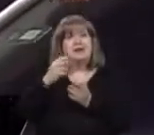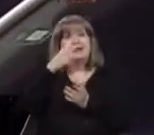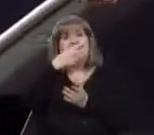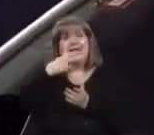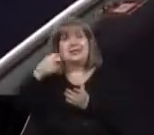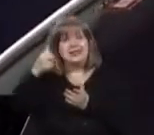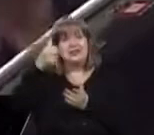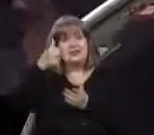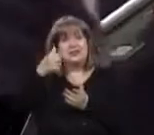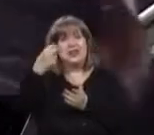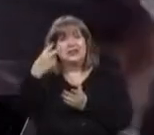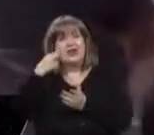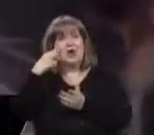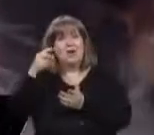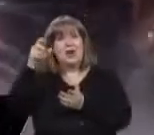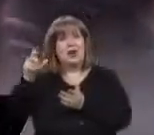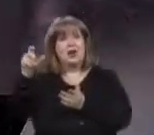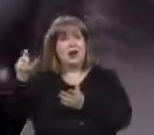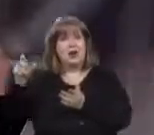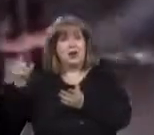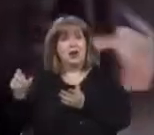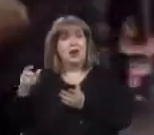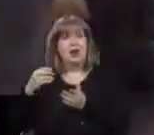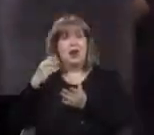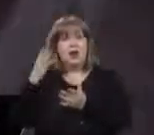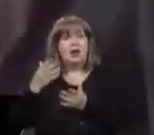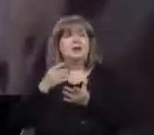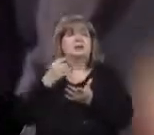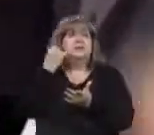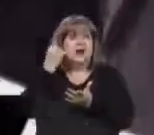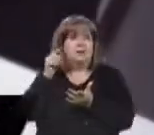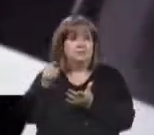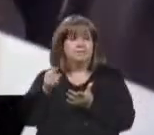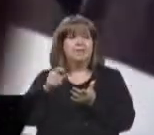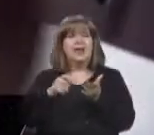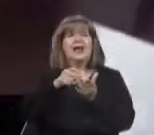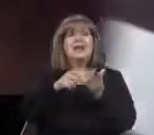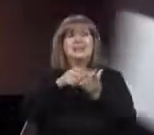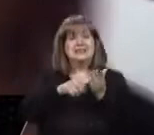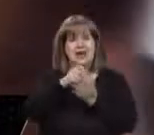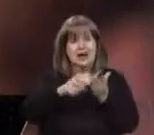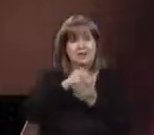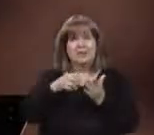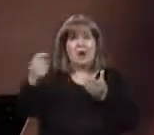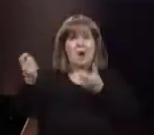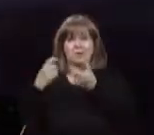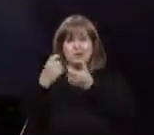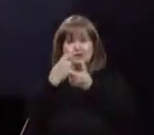362 mil personas. Wow. Por lo tanto, los investigadores ahora han puesto el foco en esta